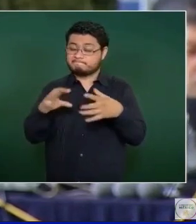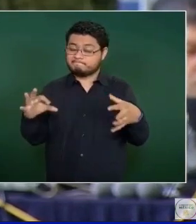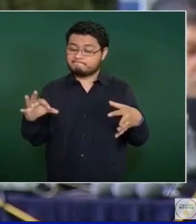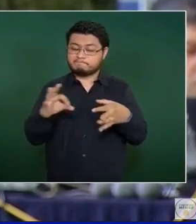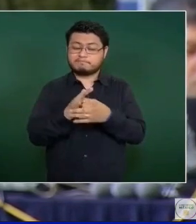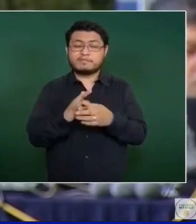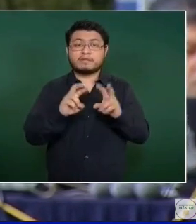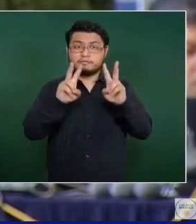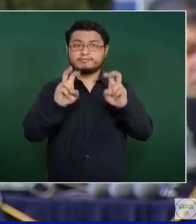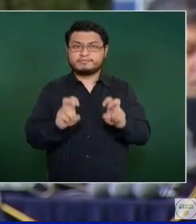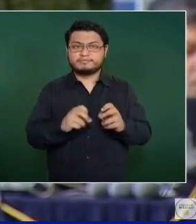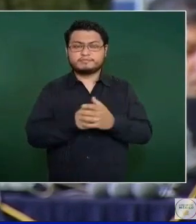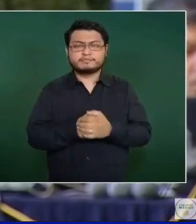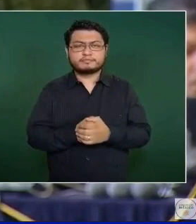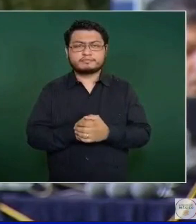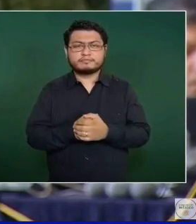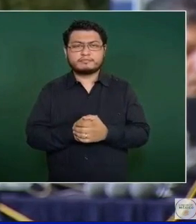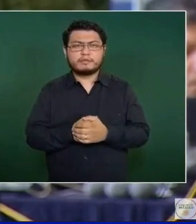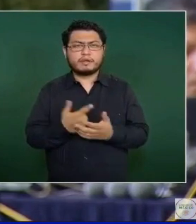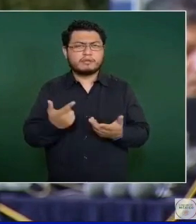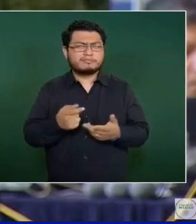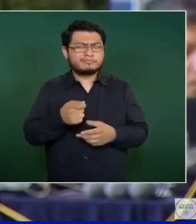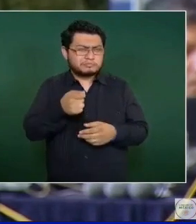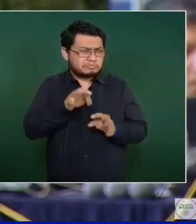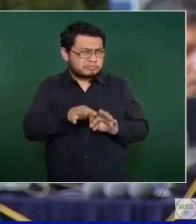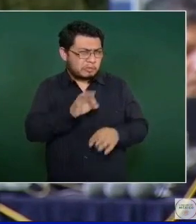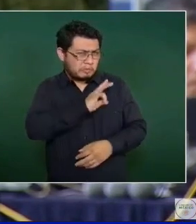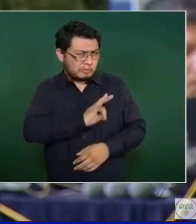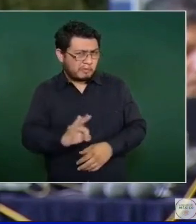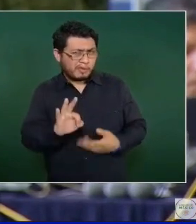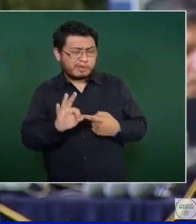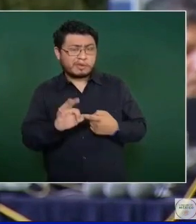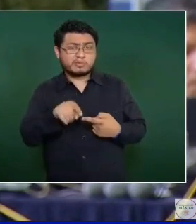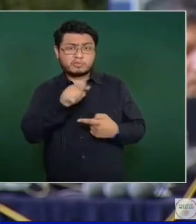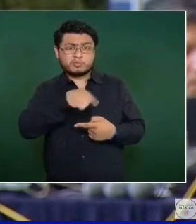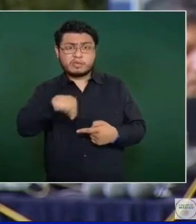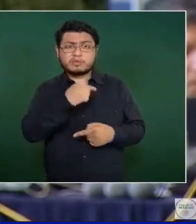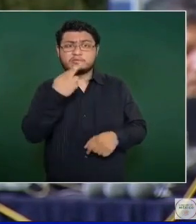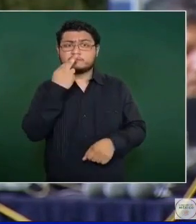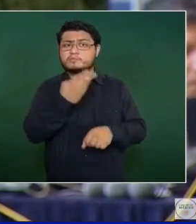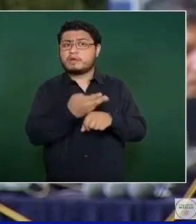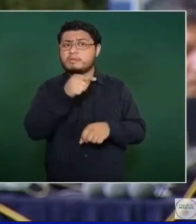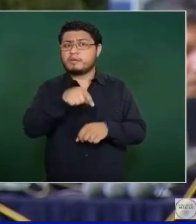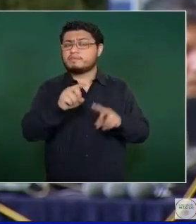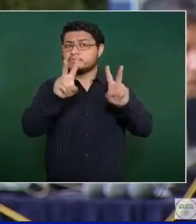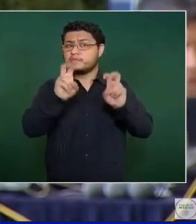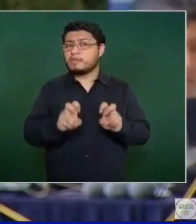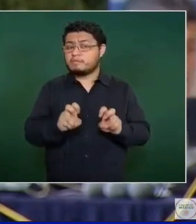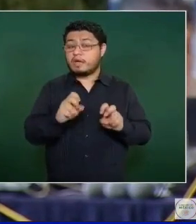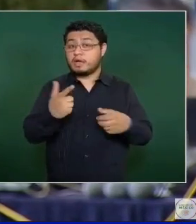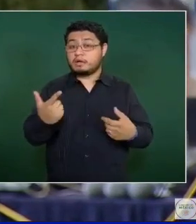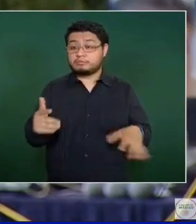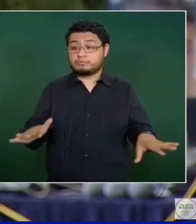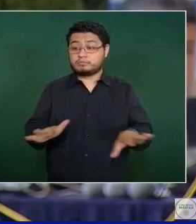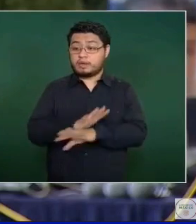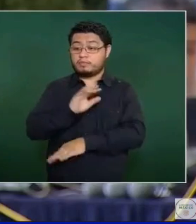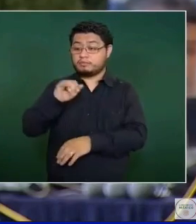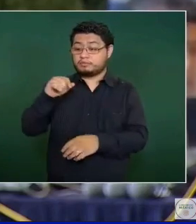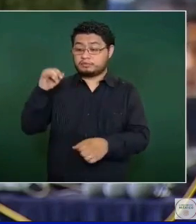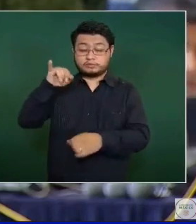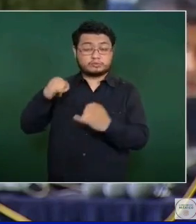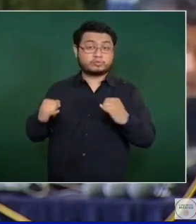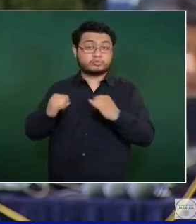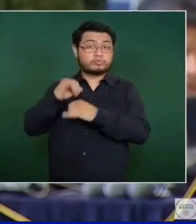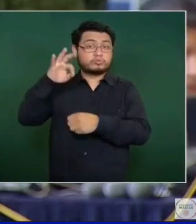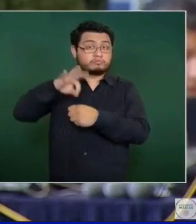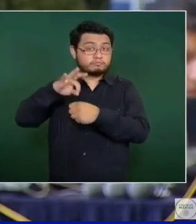relacionado, ¿qué tan irreductible es la posición que ustedes tienen en cuanto a la reforma electoral? Es decir, ¿habría algunos puntos que se